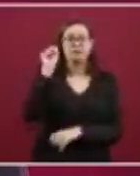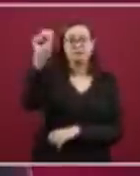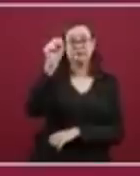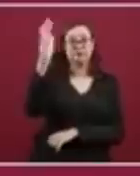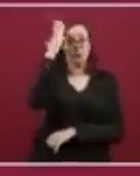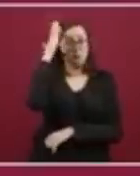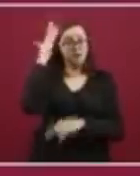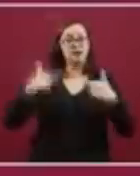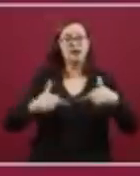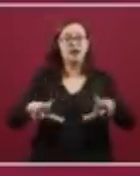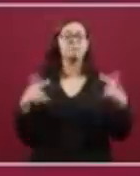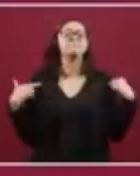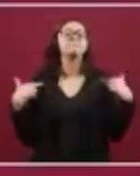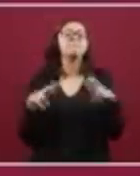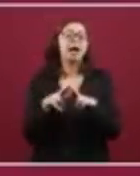por ejemplo,